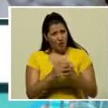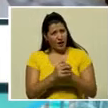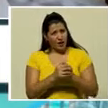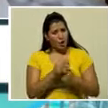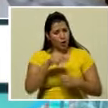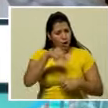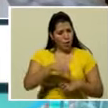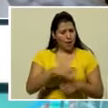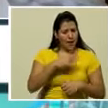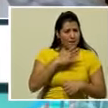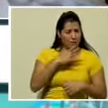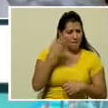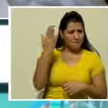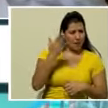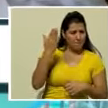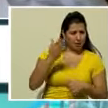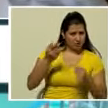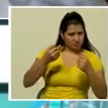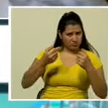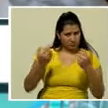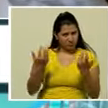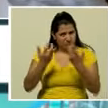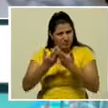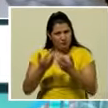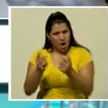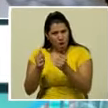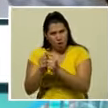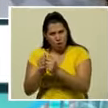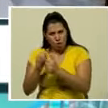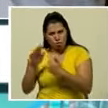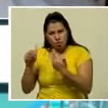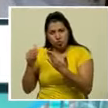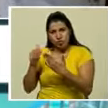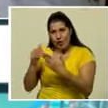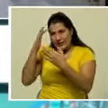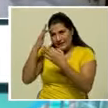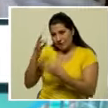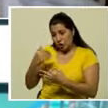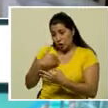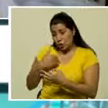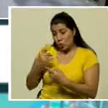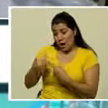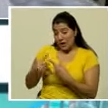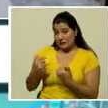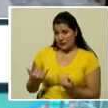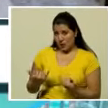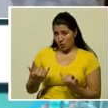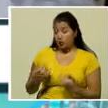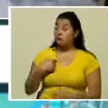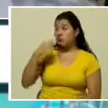ahora y los proyectos conocidos? Yo creo que sí, yo creo que es muy